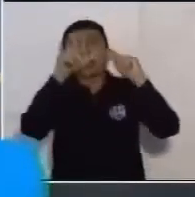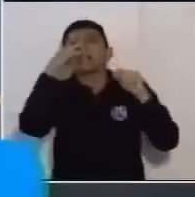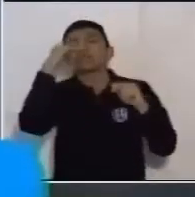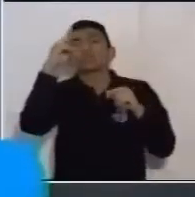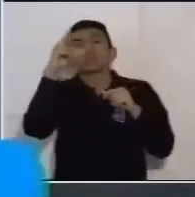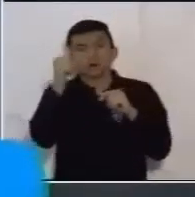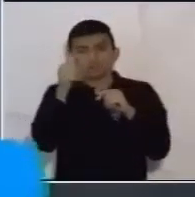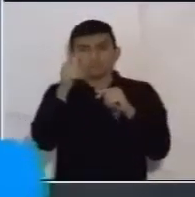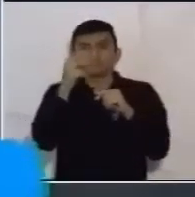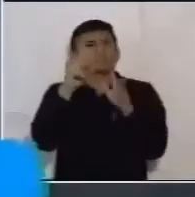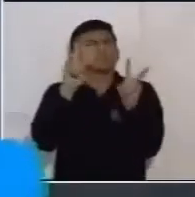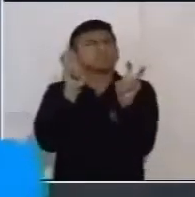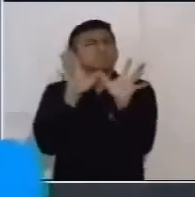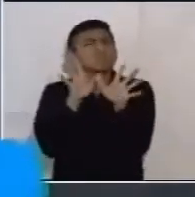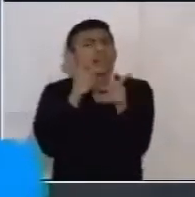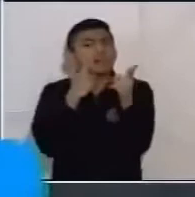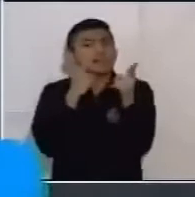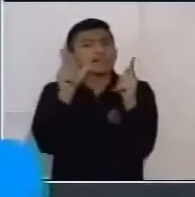h.